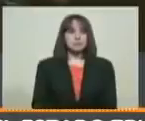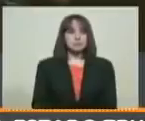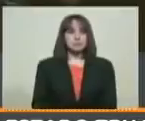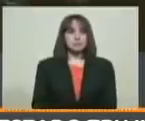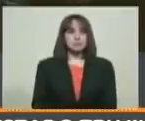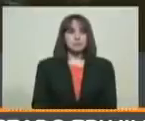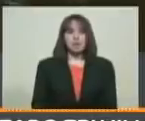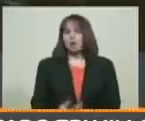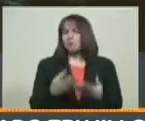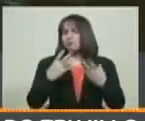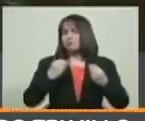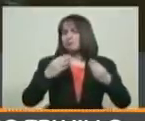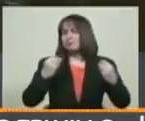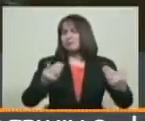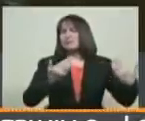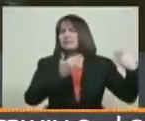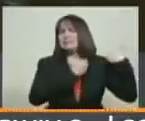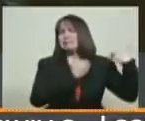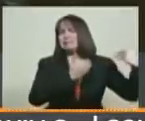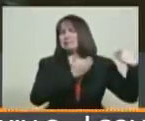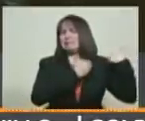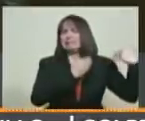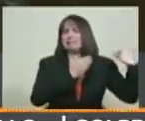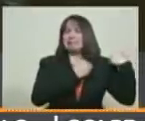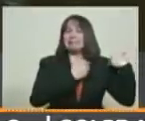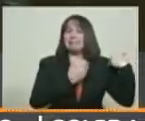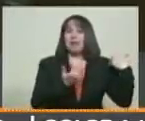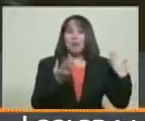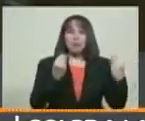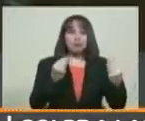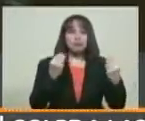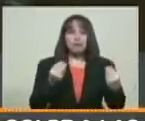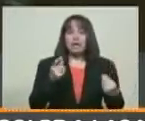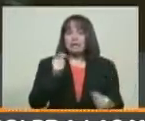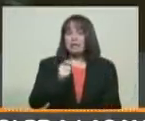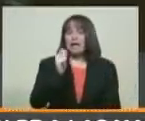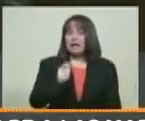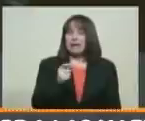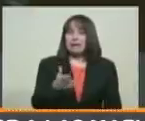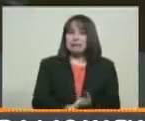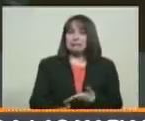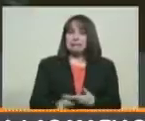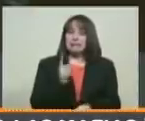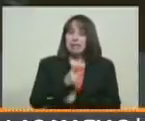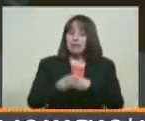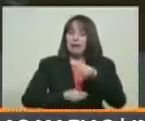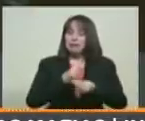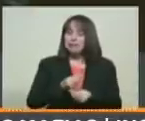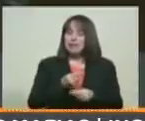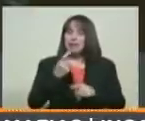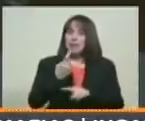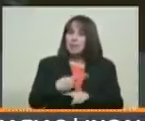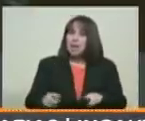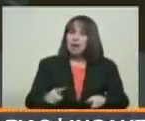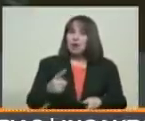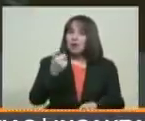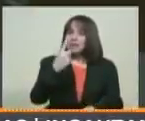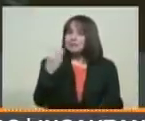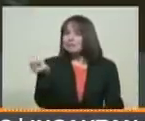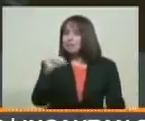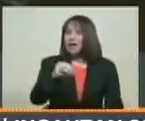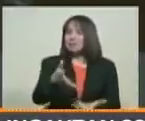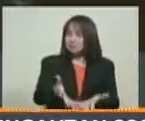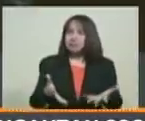Son muchas tareas que están pendientes. Pero hace falta tener una gran victoria el próximo 20 de